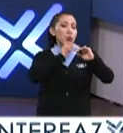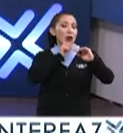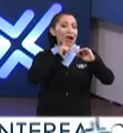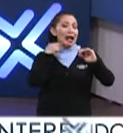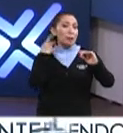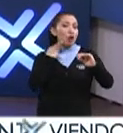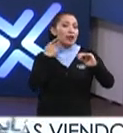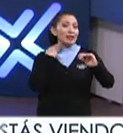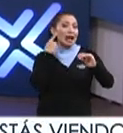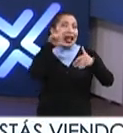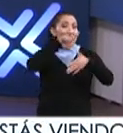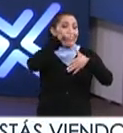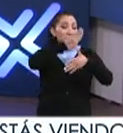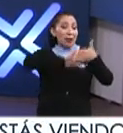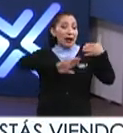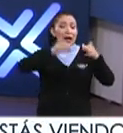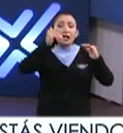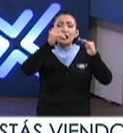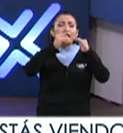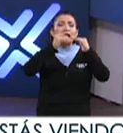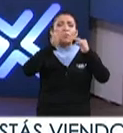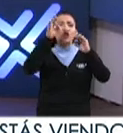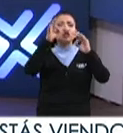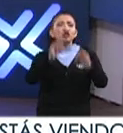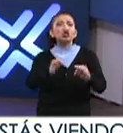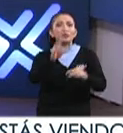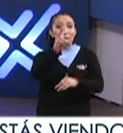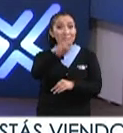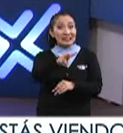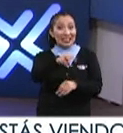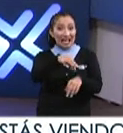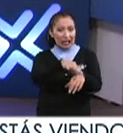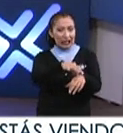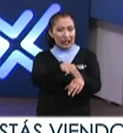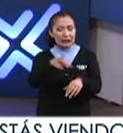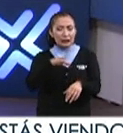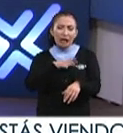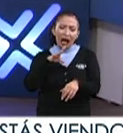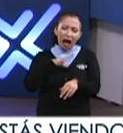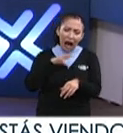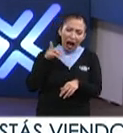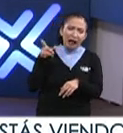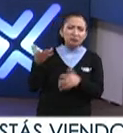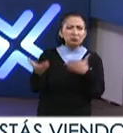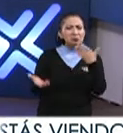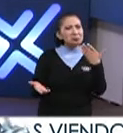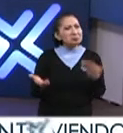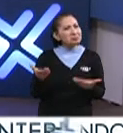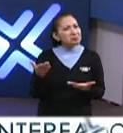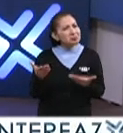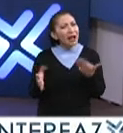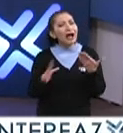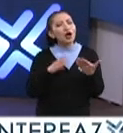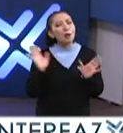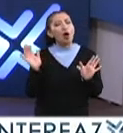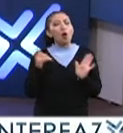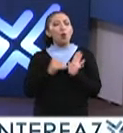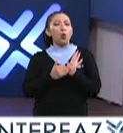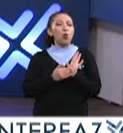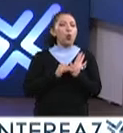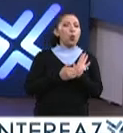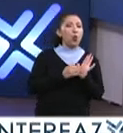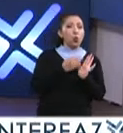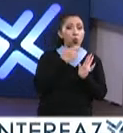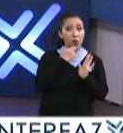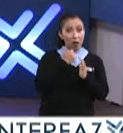en América Latina. Y al hablar de igualdad real, sugieres también que pues, puede existir a veces estrategias que no son